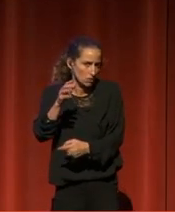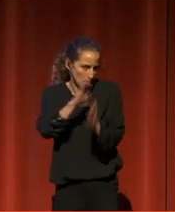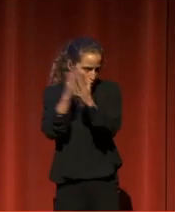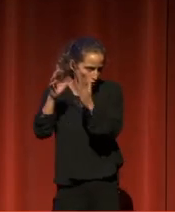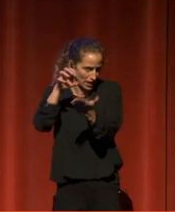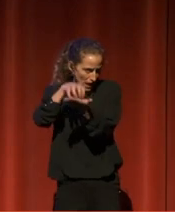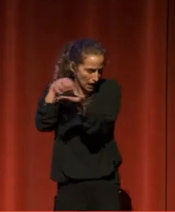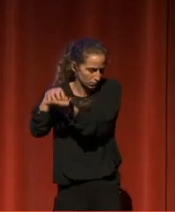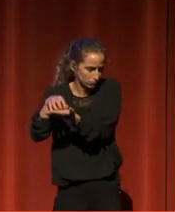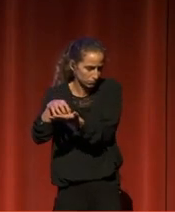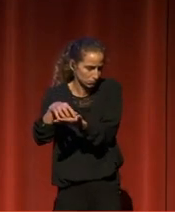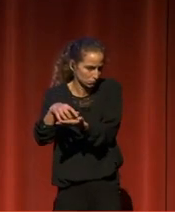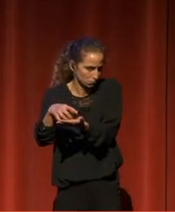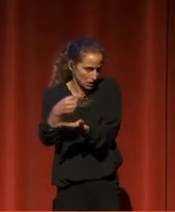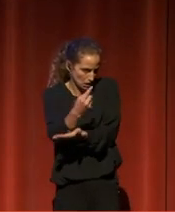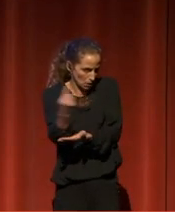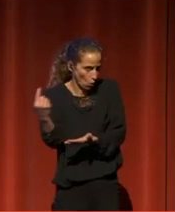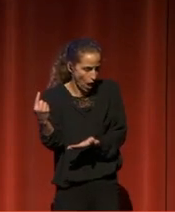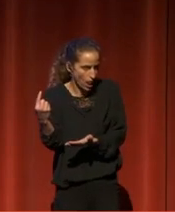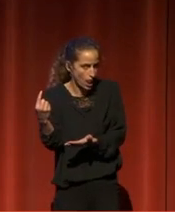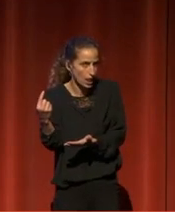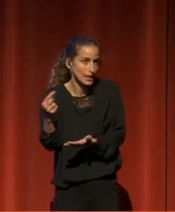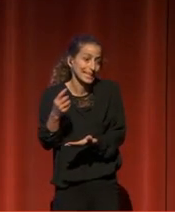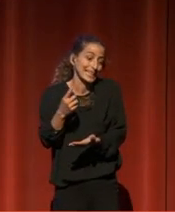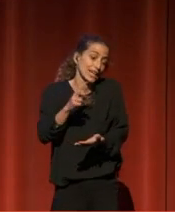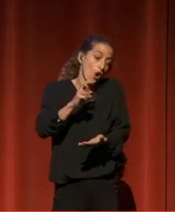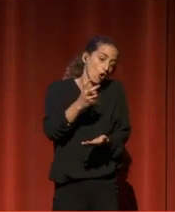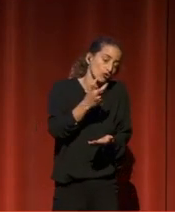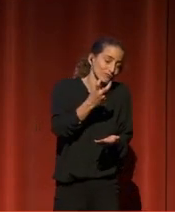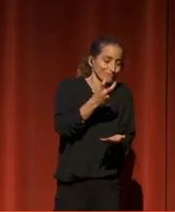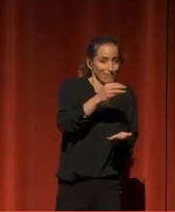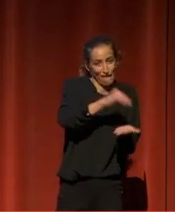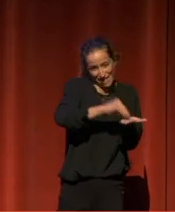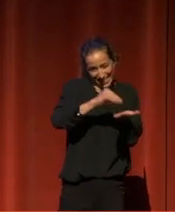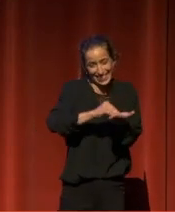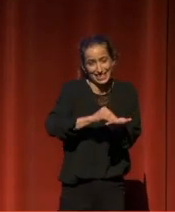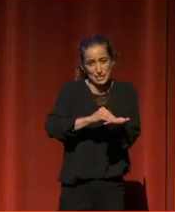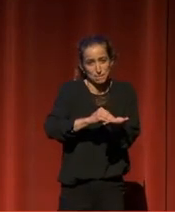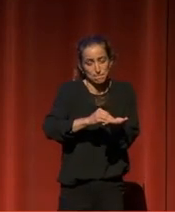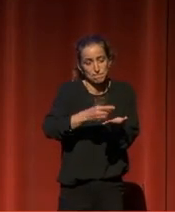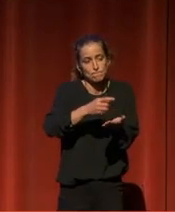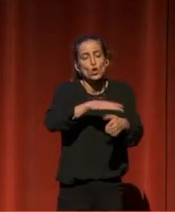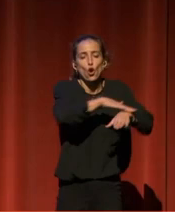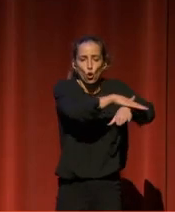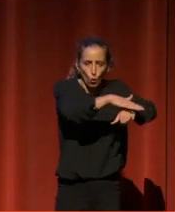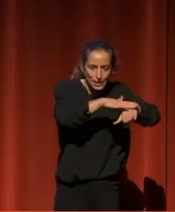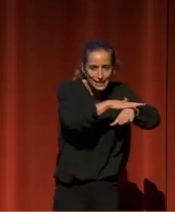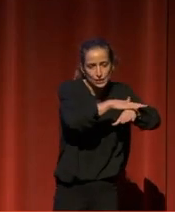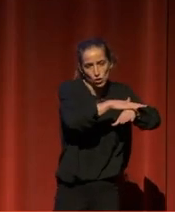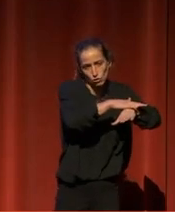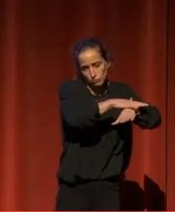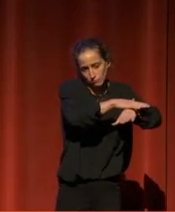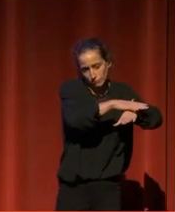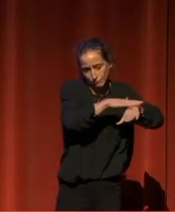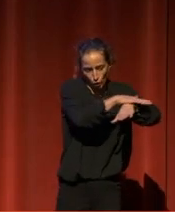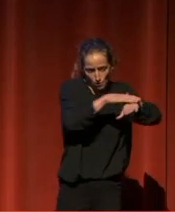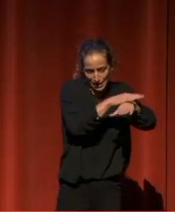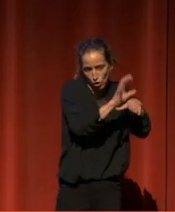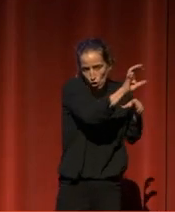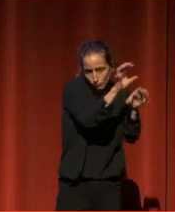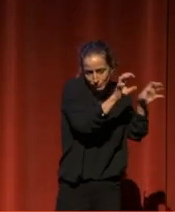y en otros eh casos hay que colaborar con eh los gobiernos las administraciones regionales o